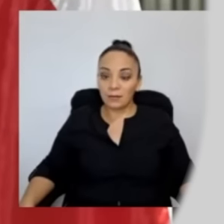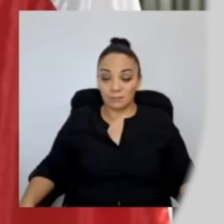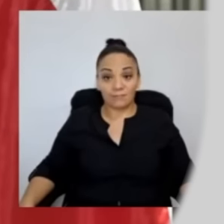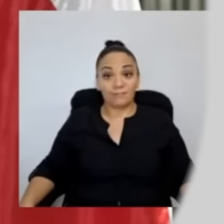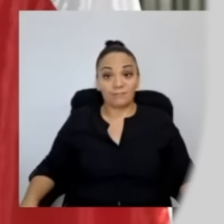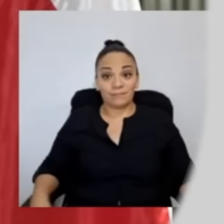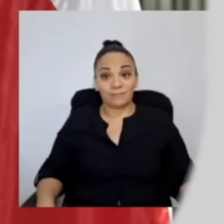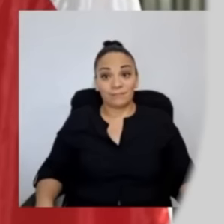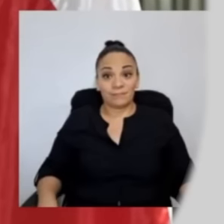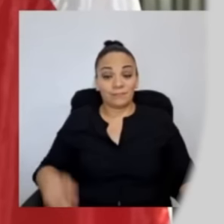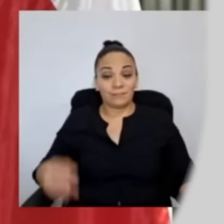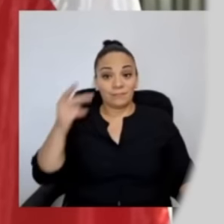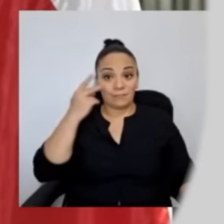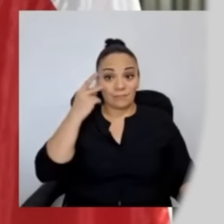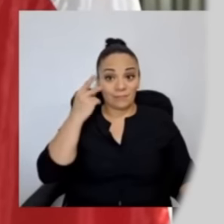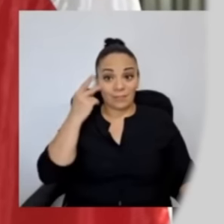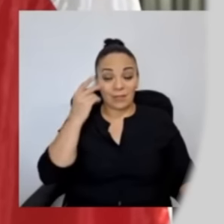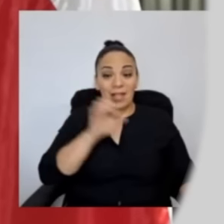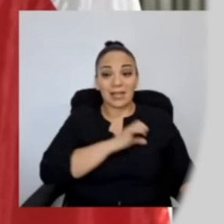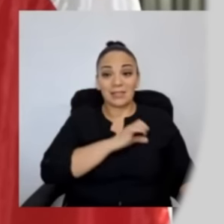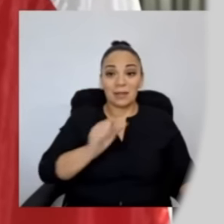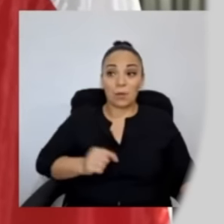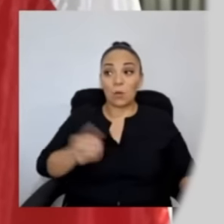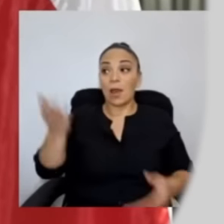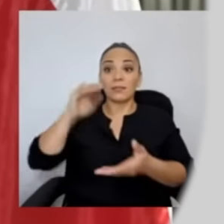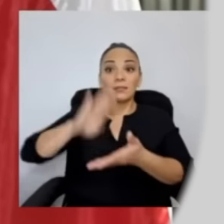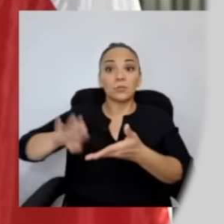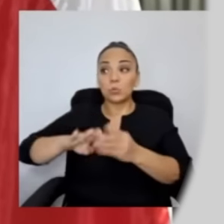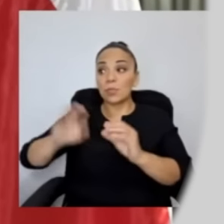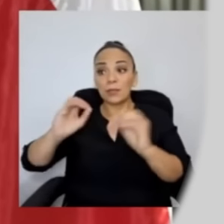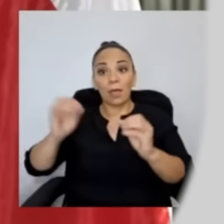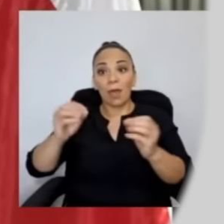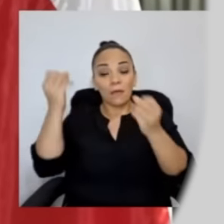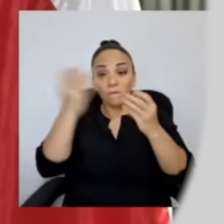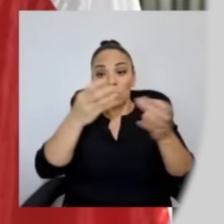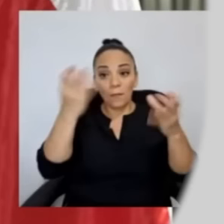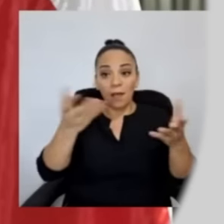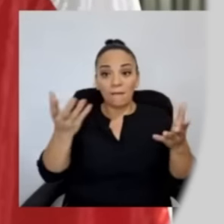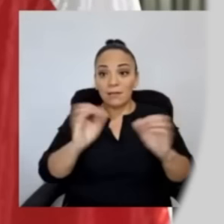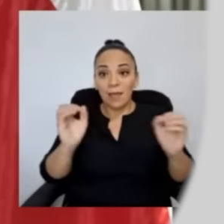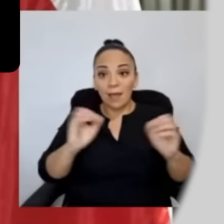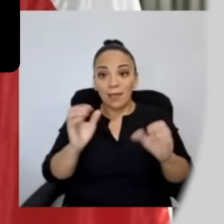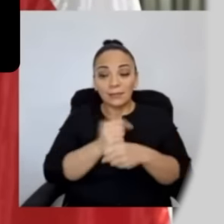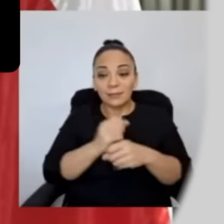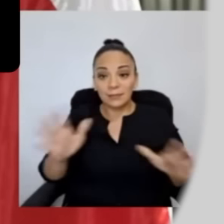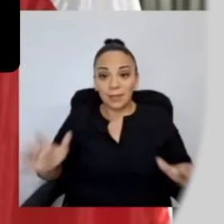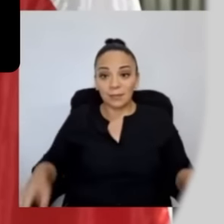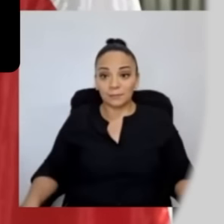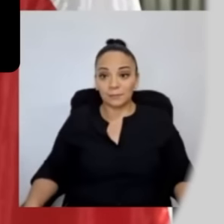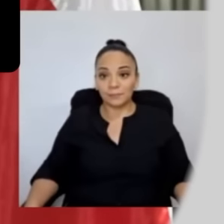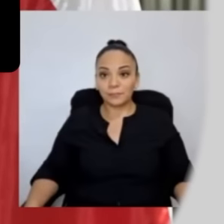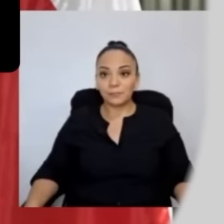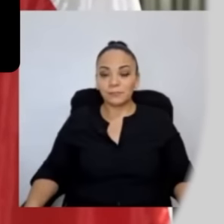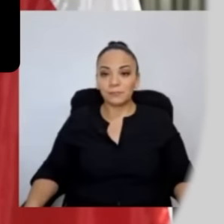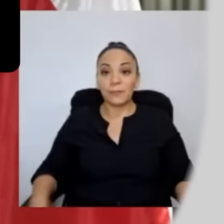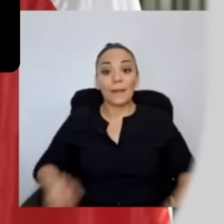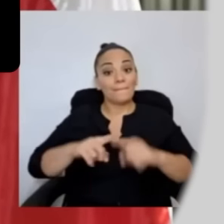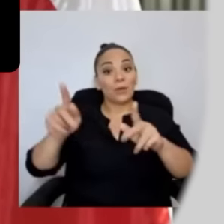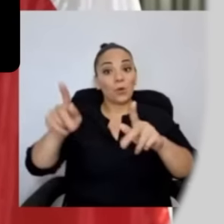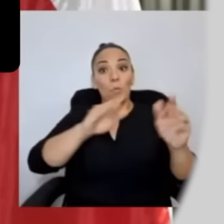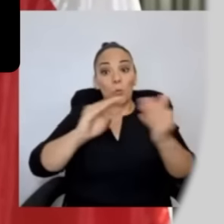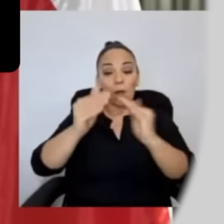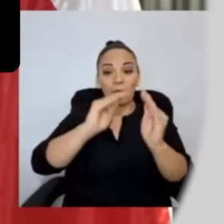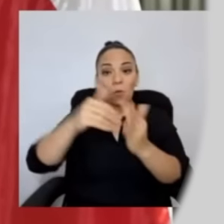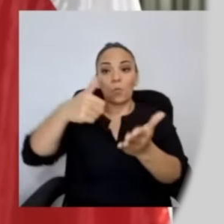no era excusa, porque la gente le votó a Bukele en